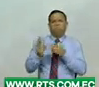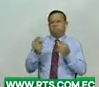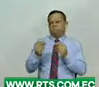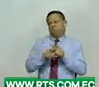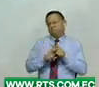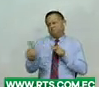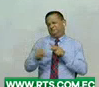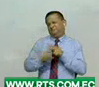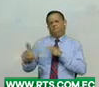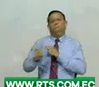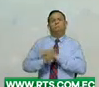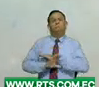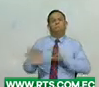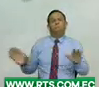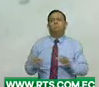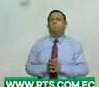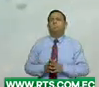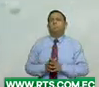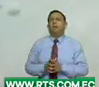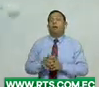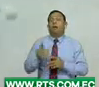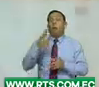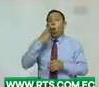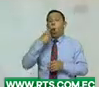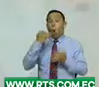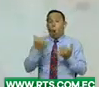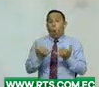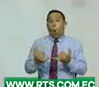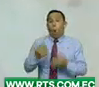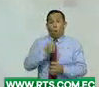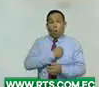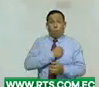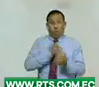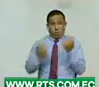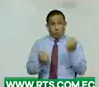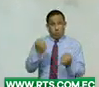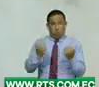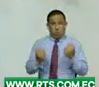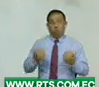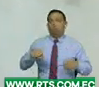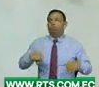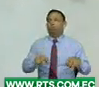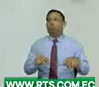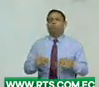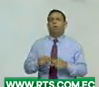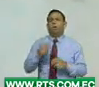guayaquil llegaron los dueños de la piscina y a buscar la tesis la al amor pero